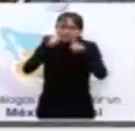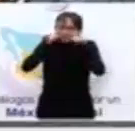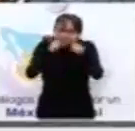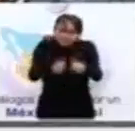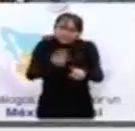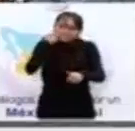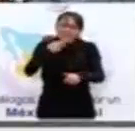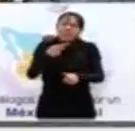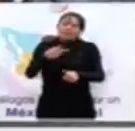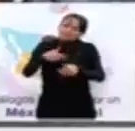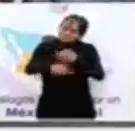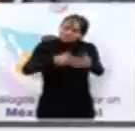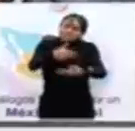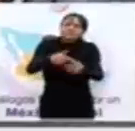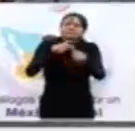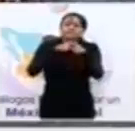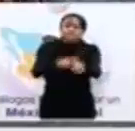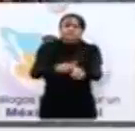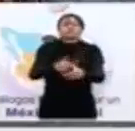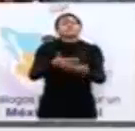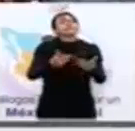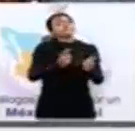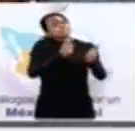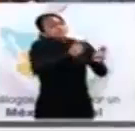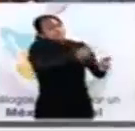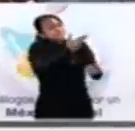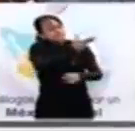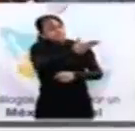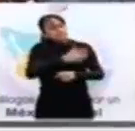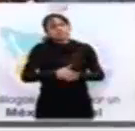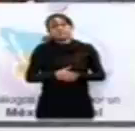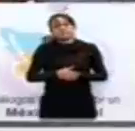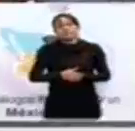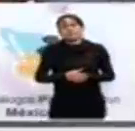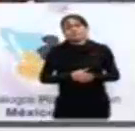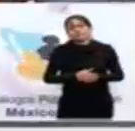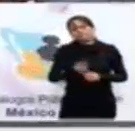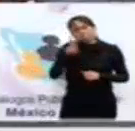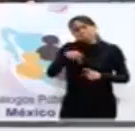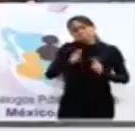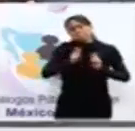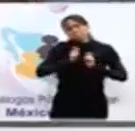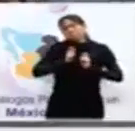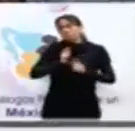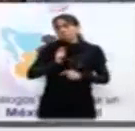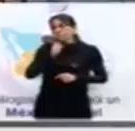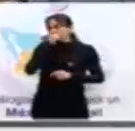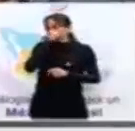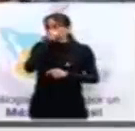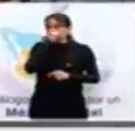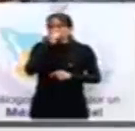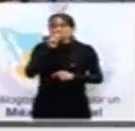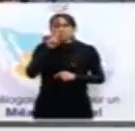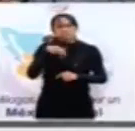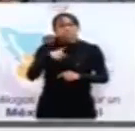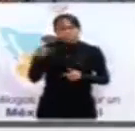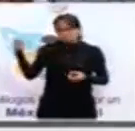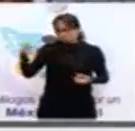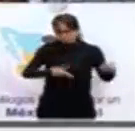gracias. Sí, muchas gracias. Me parece que se han vertido una serie de criterios muy ricos en esta